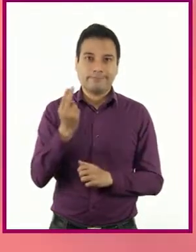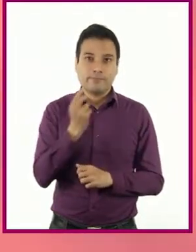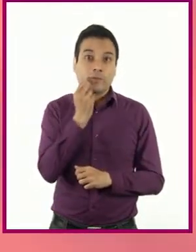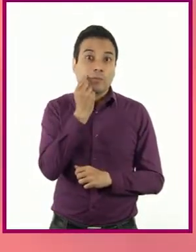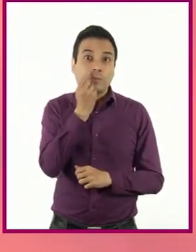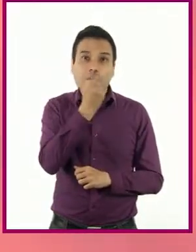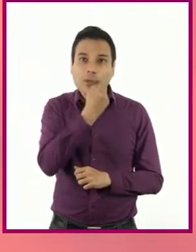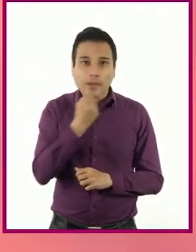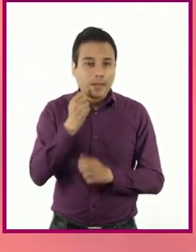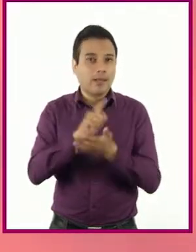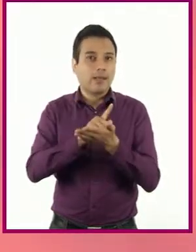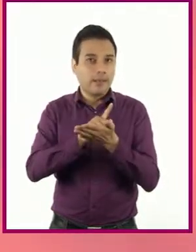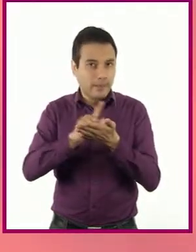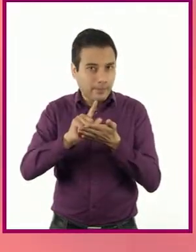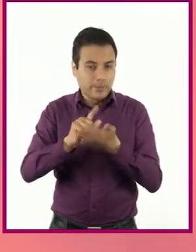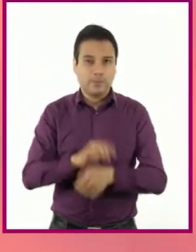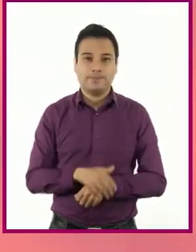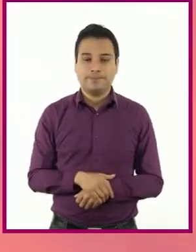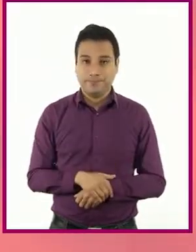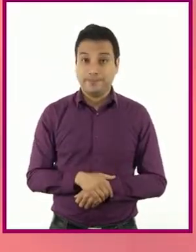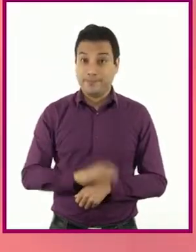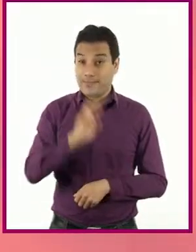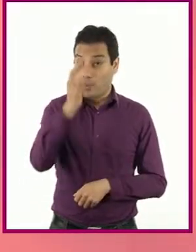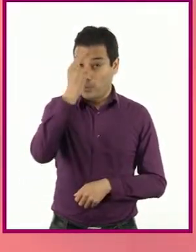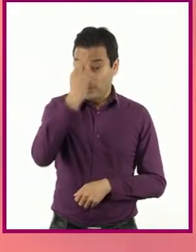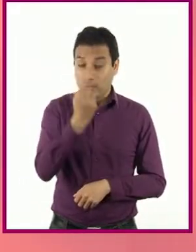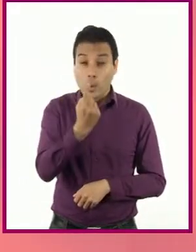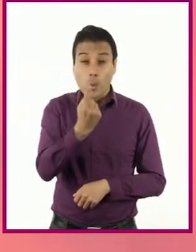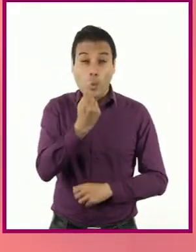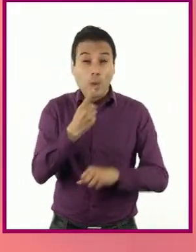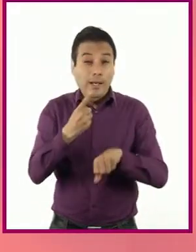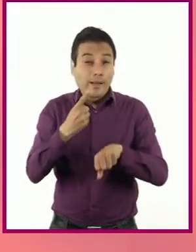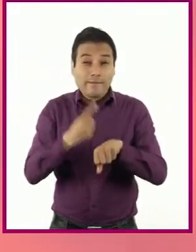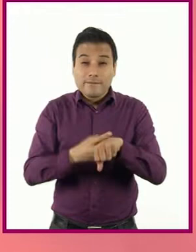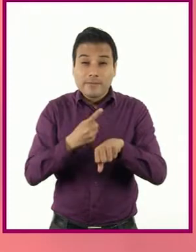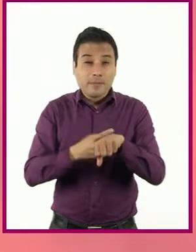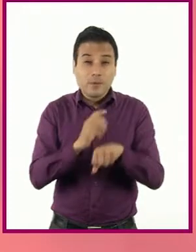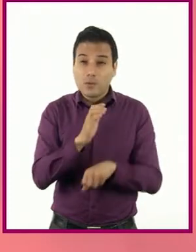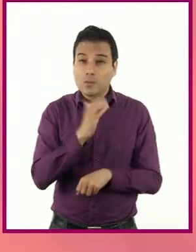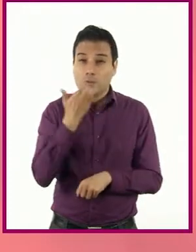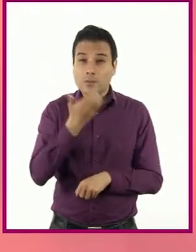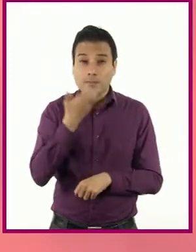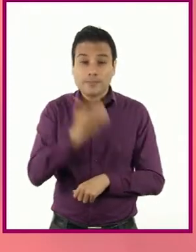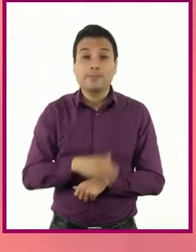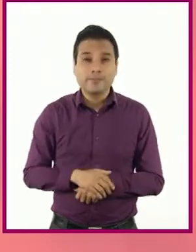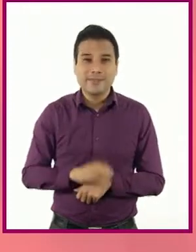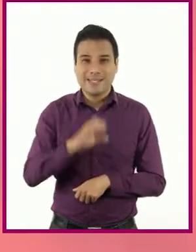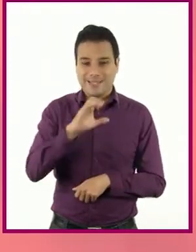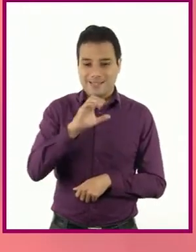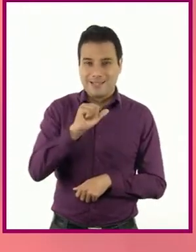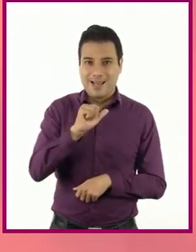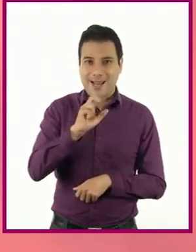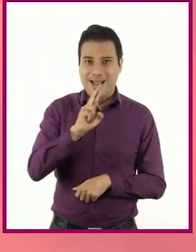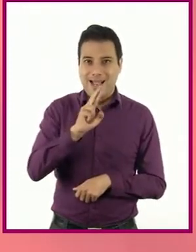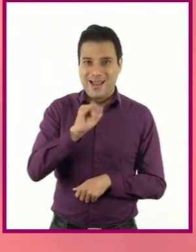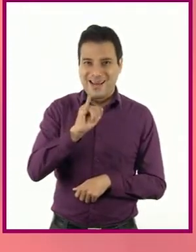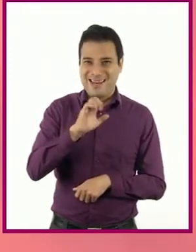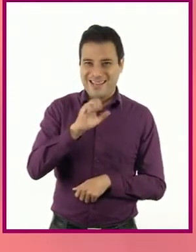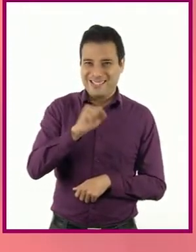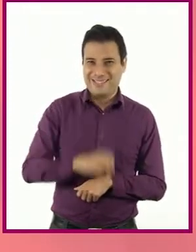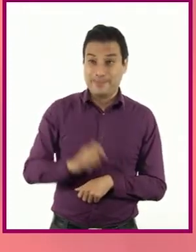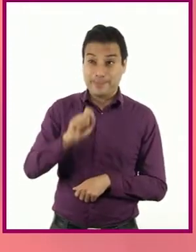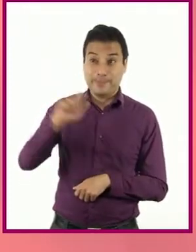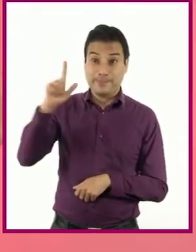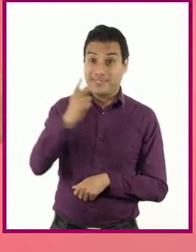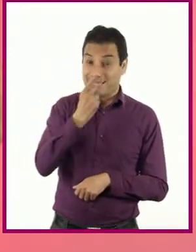bucal. Te recuerdo que la principal enfermedad que se puede generar en la cavidad bucal es la caries, definida por los especialistas